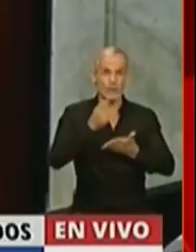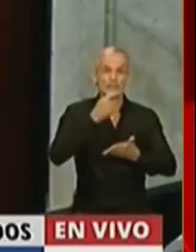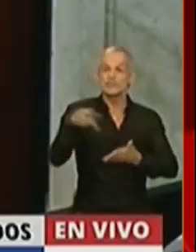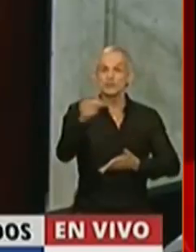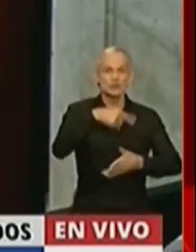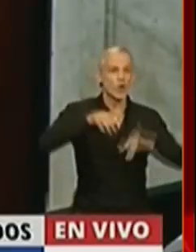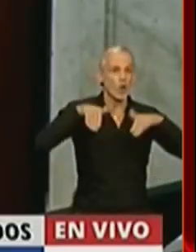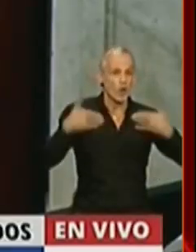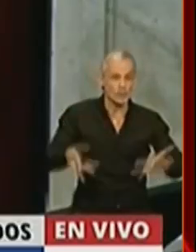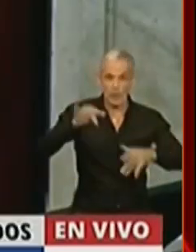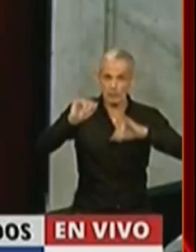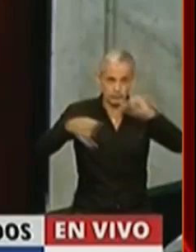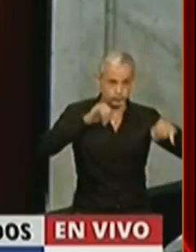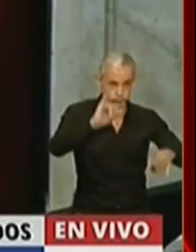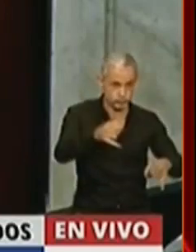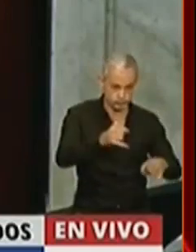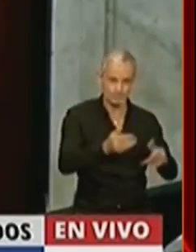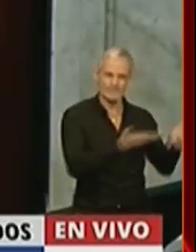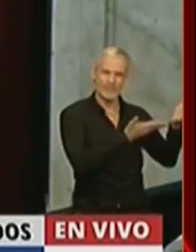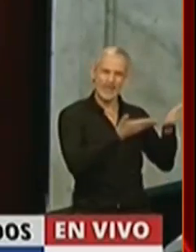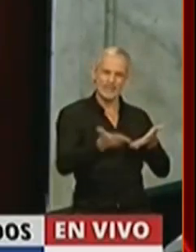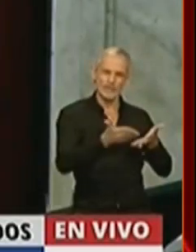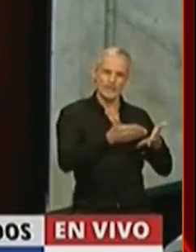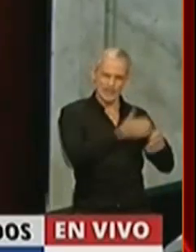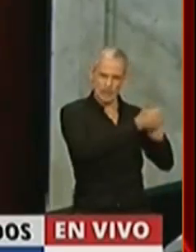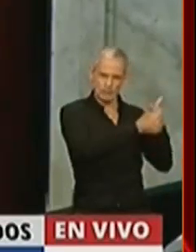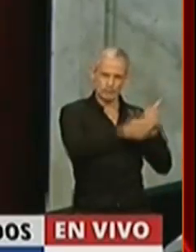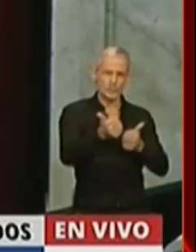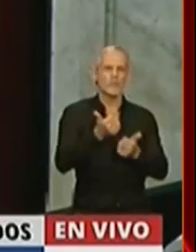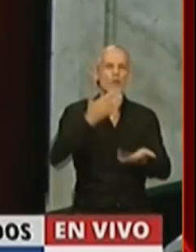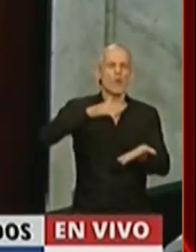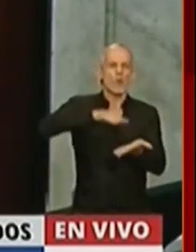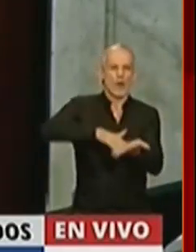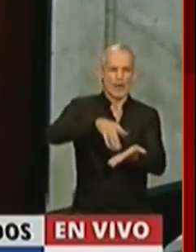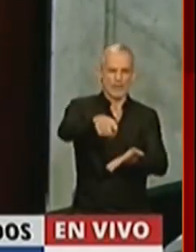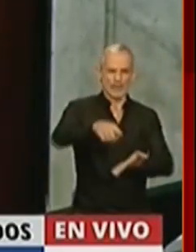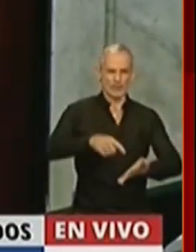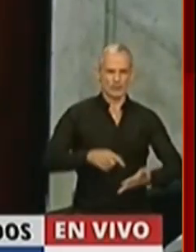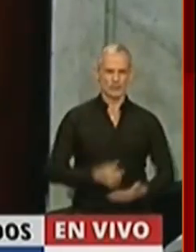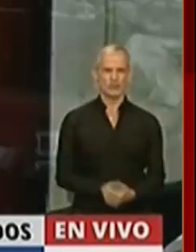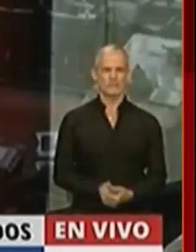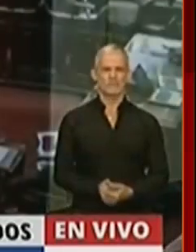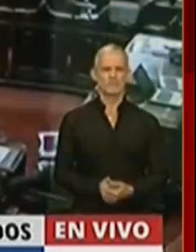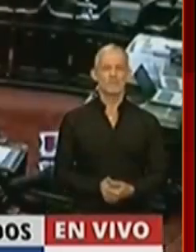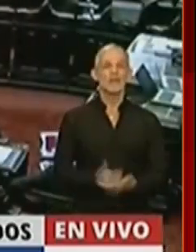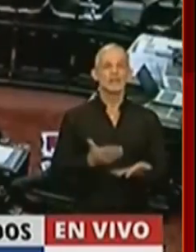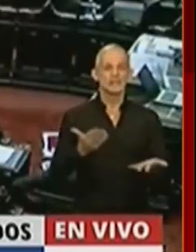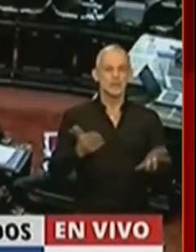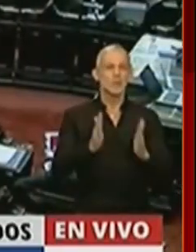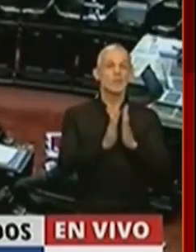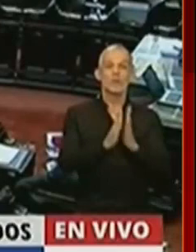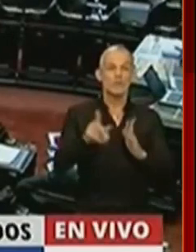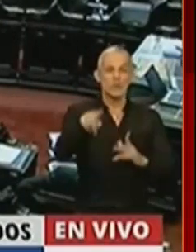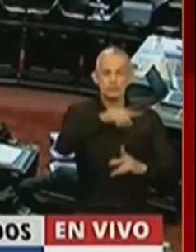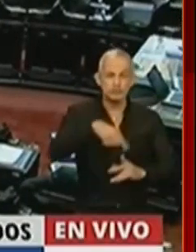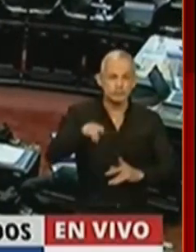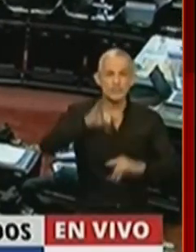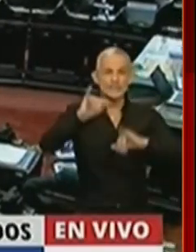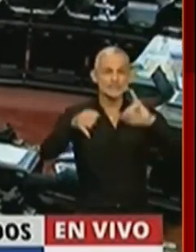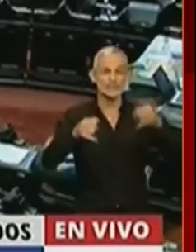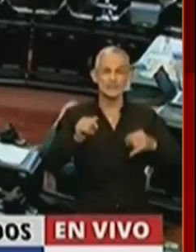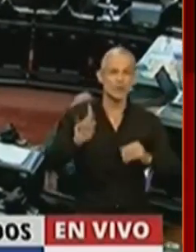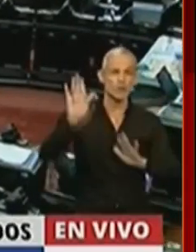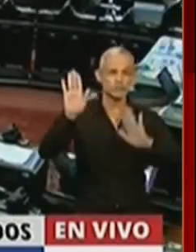muy difíciles, muy complejas, que claramente requieren otro nivel de debate. El protocolo que